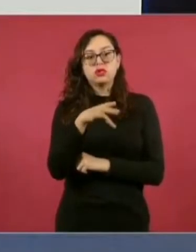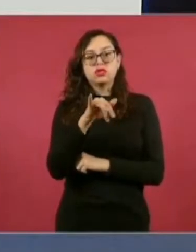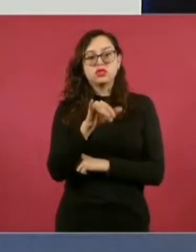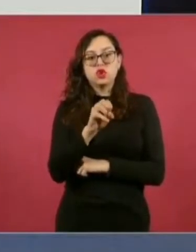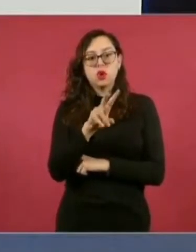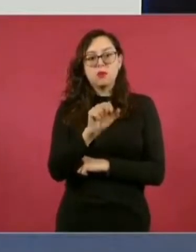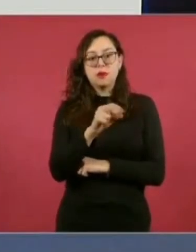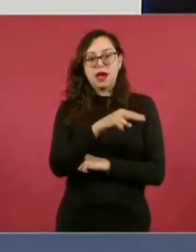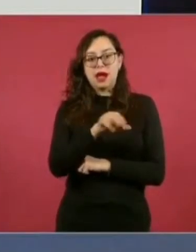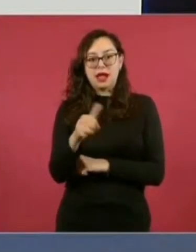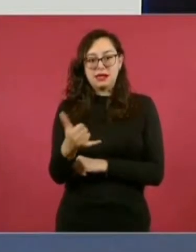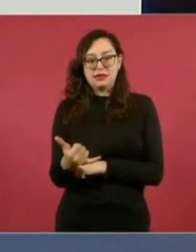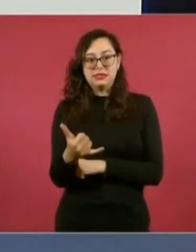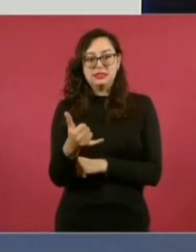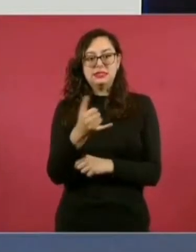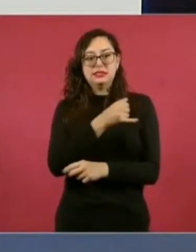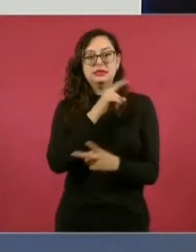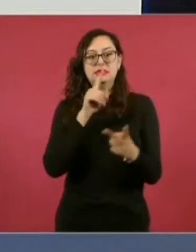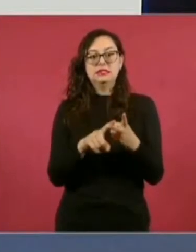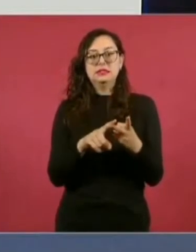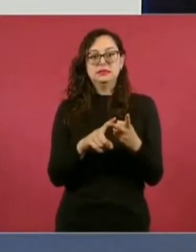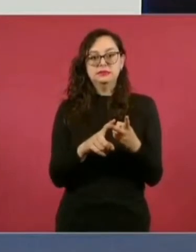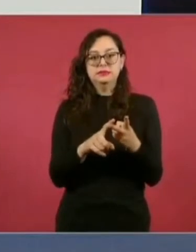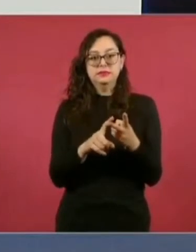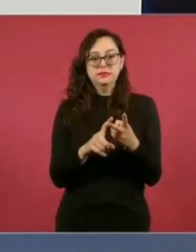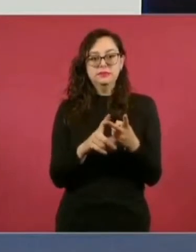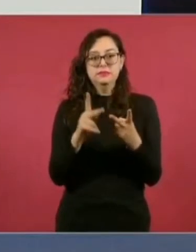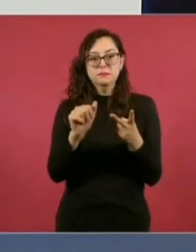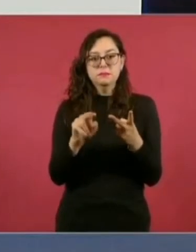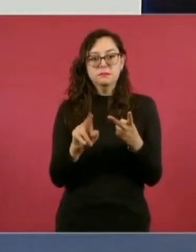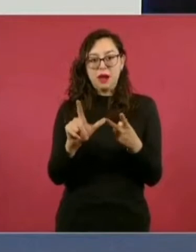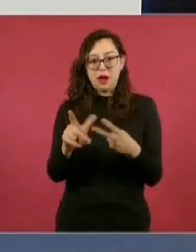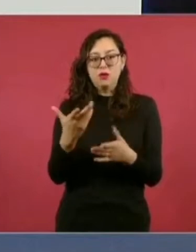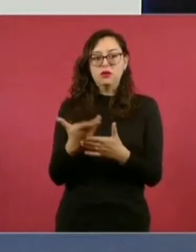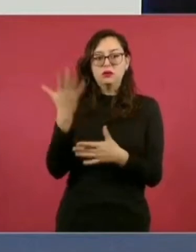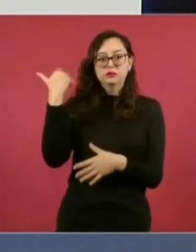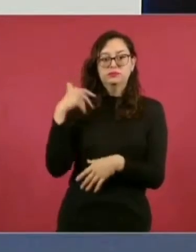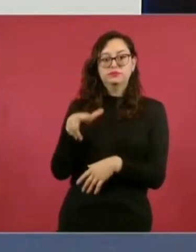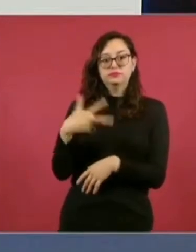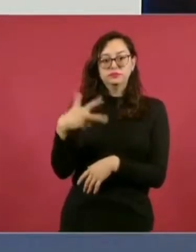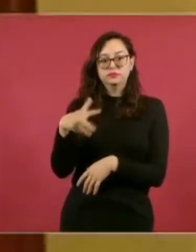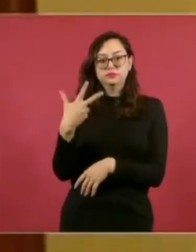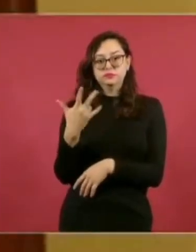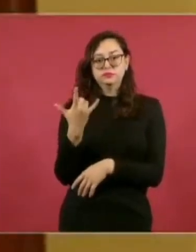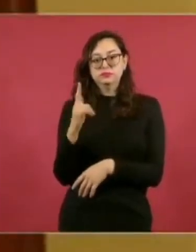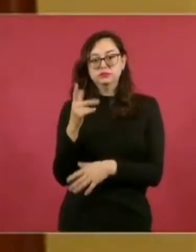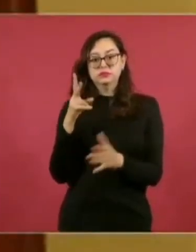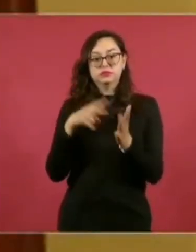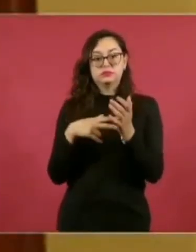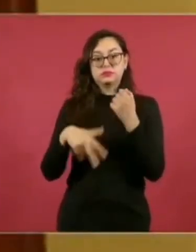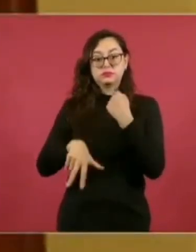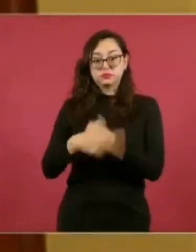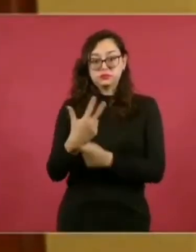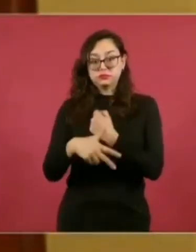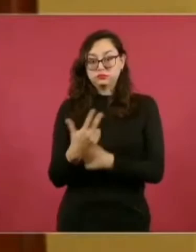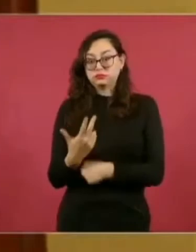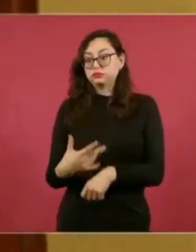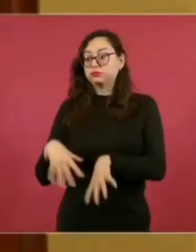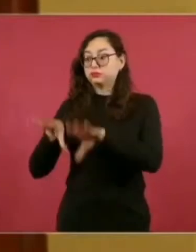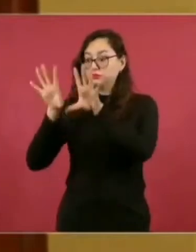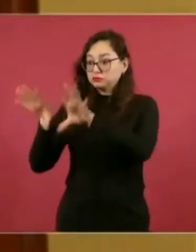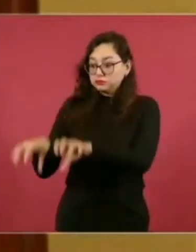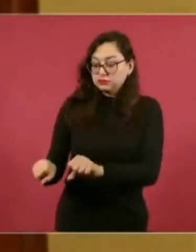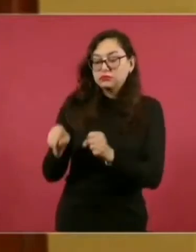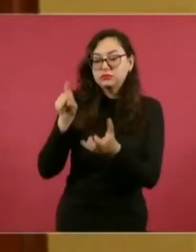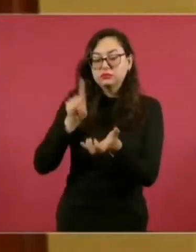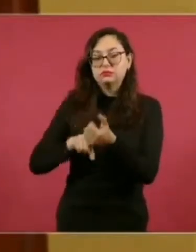Martínez Rodríguez, quienes fueron detenidos el 13 de julio, acusados de deportación. Después de 6 meses les